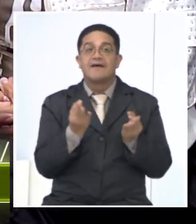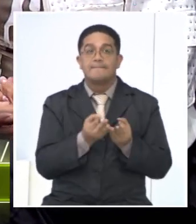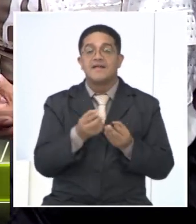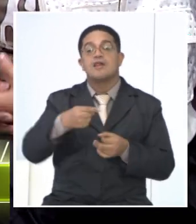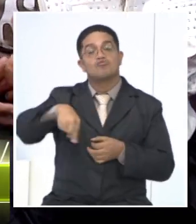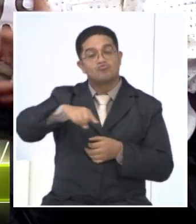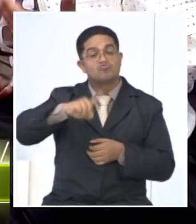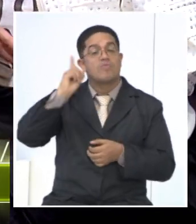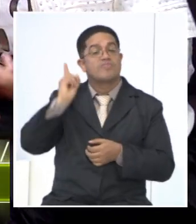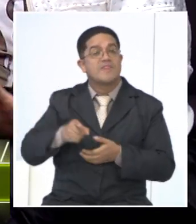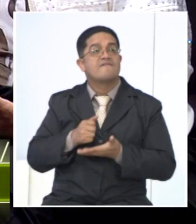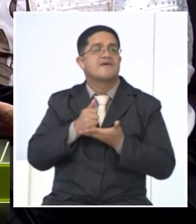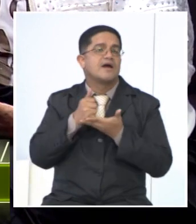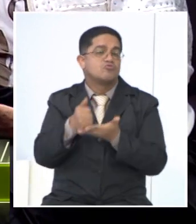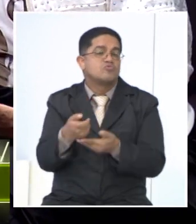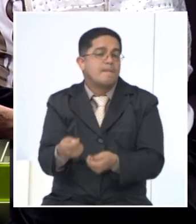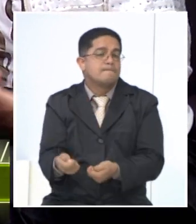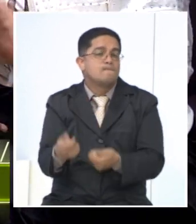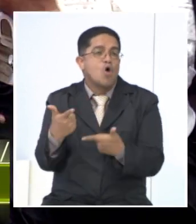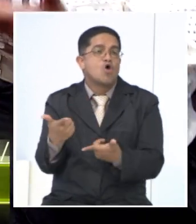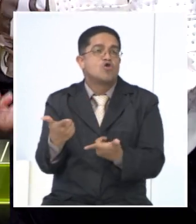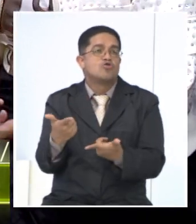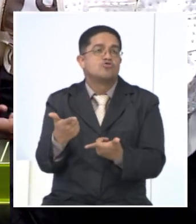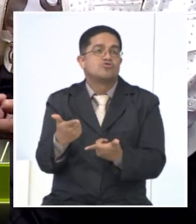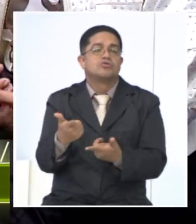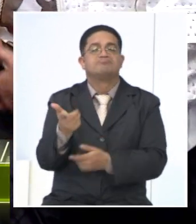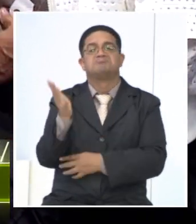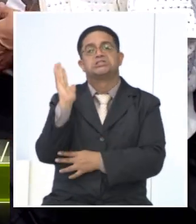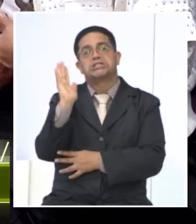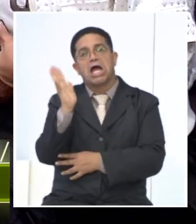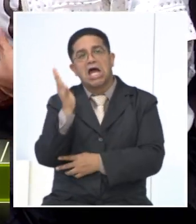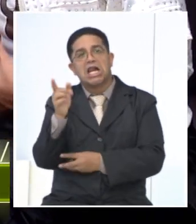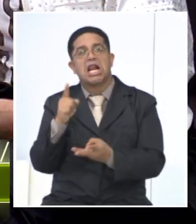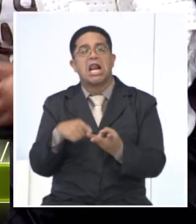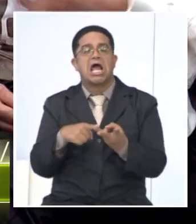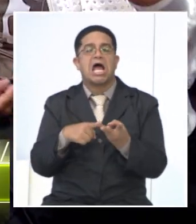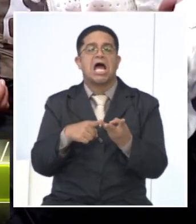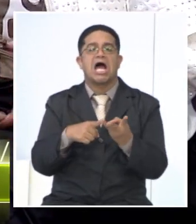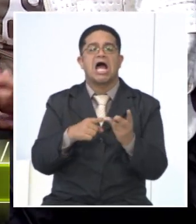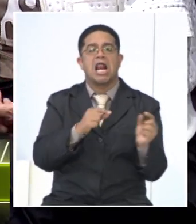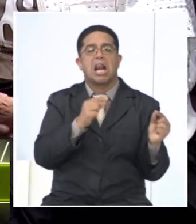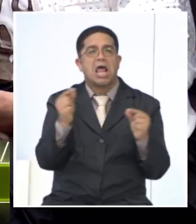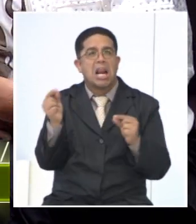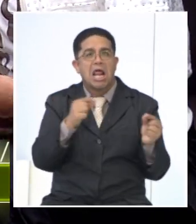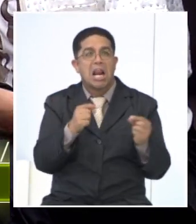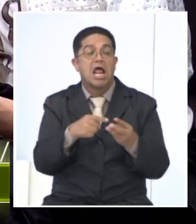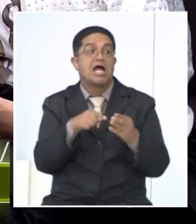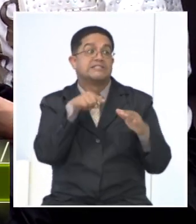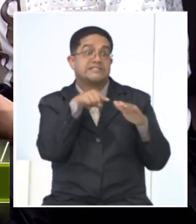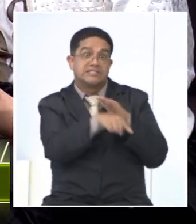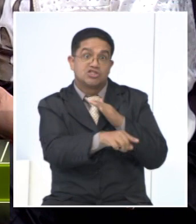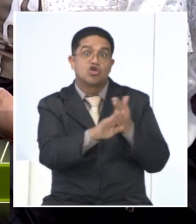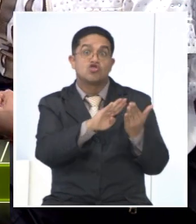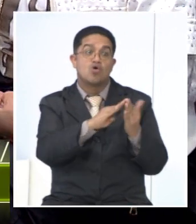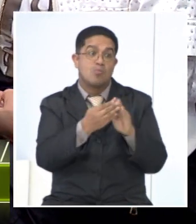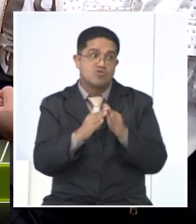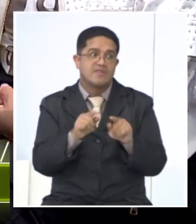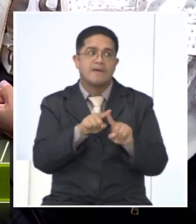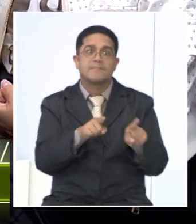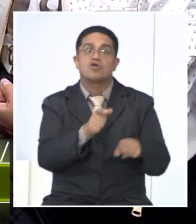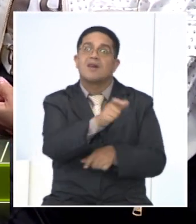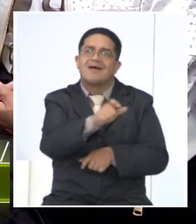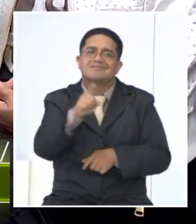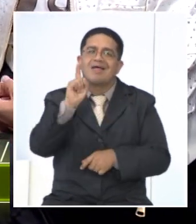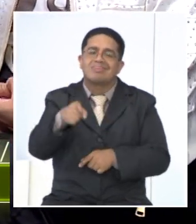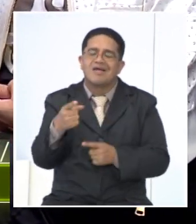que ayudar un poco. Hagamos charlas, hagamos conversatorios, vamos a comunidades, pero esa gente tiene que